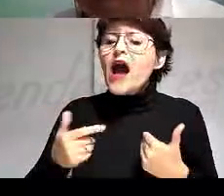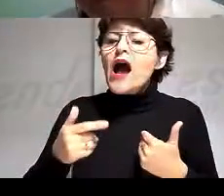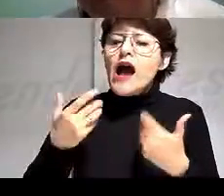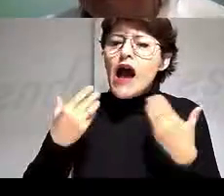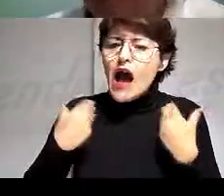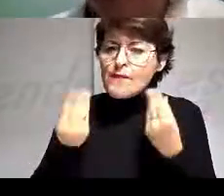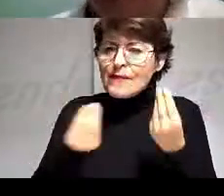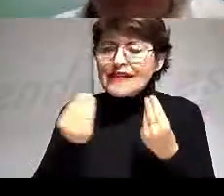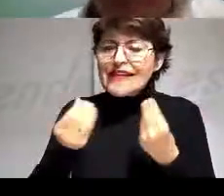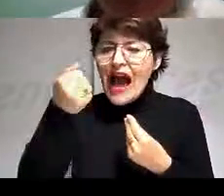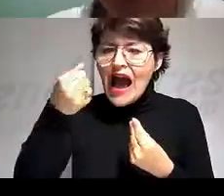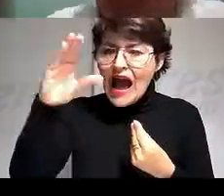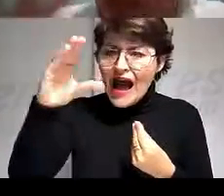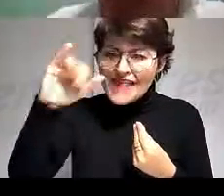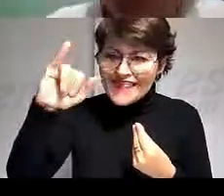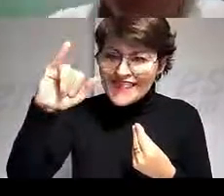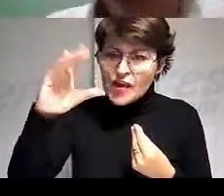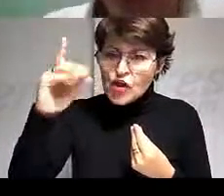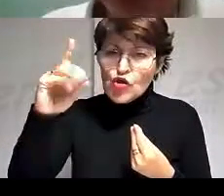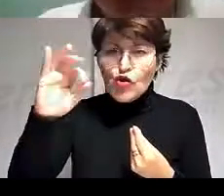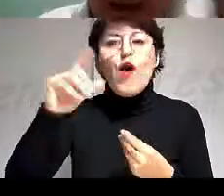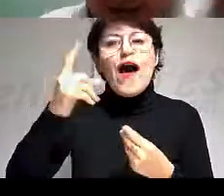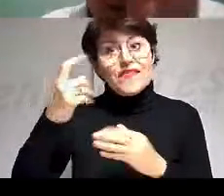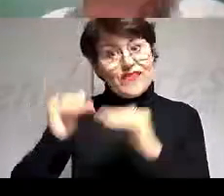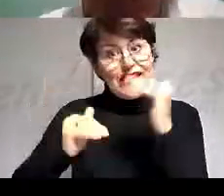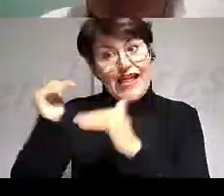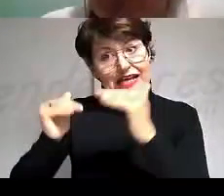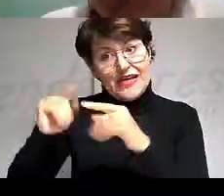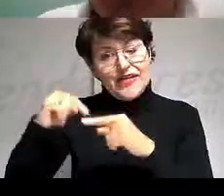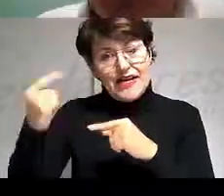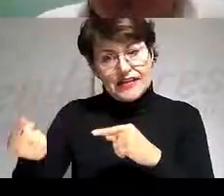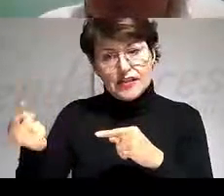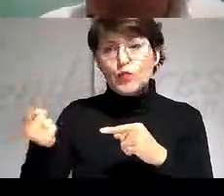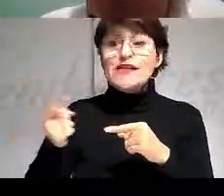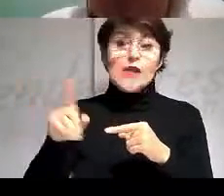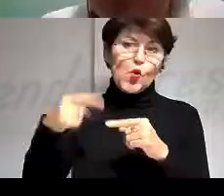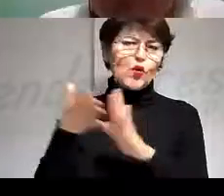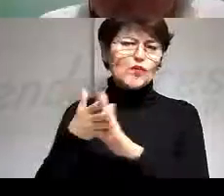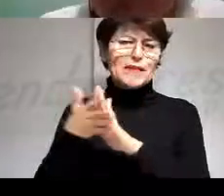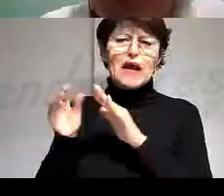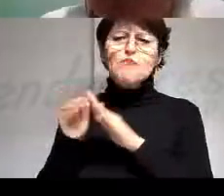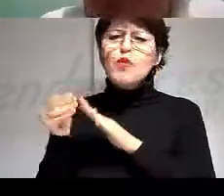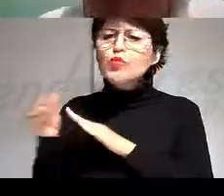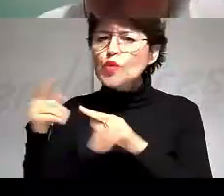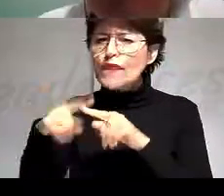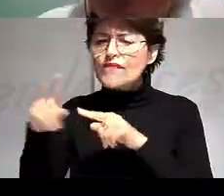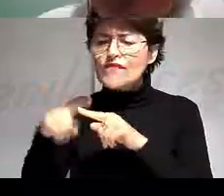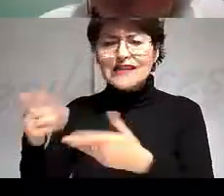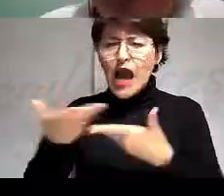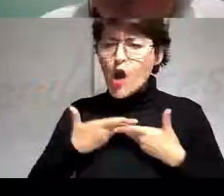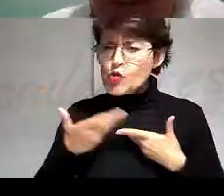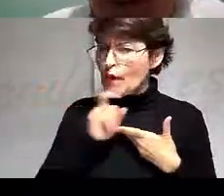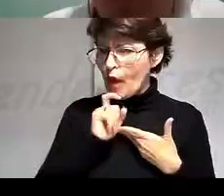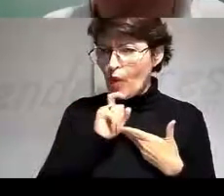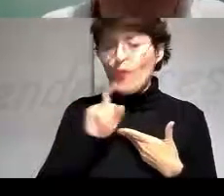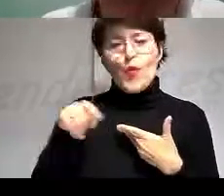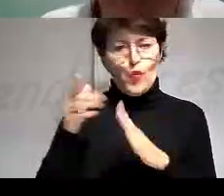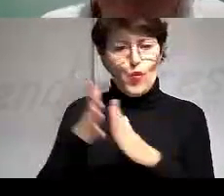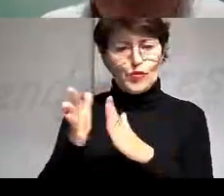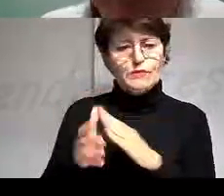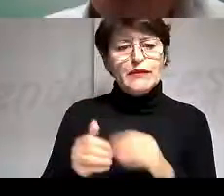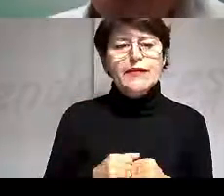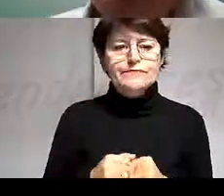oxidado que también tenemos que reequilibrar. Veremos después con cada uno de los productos cómo podemos reponer cada una de estas